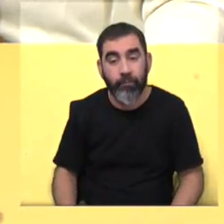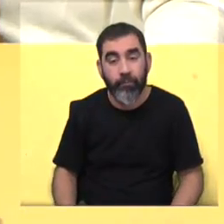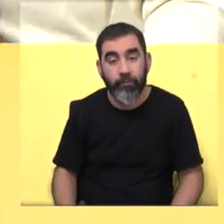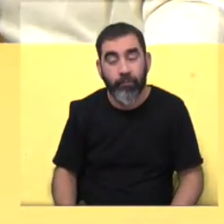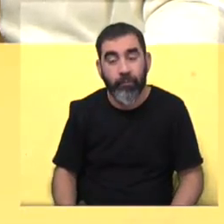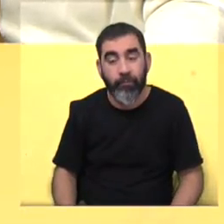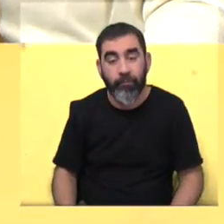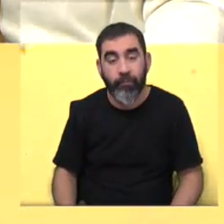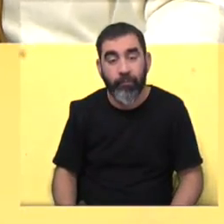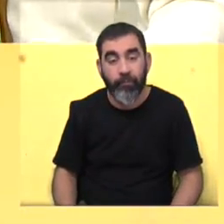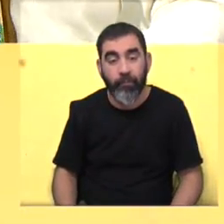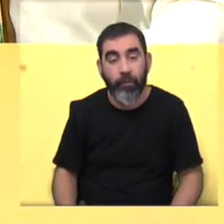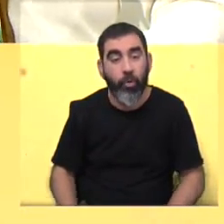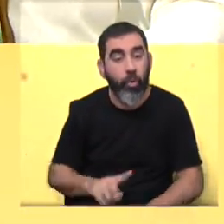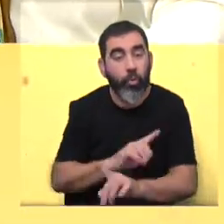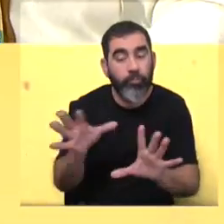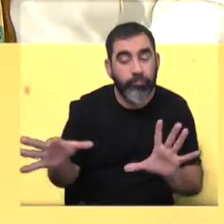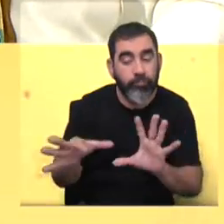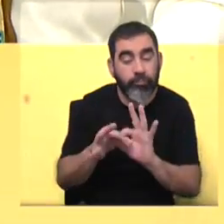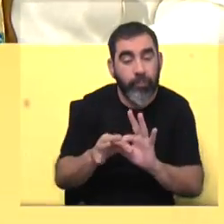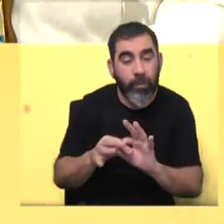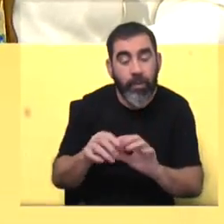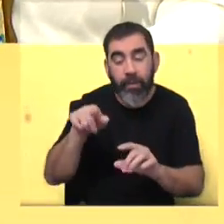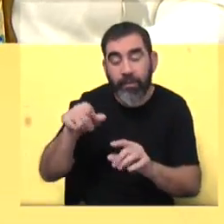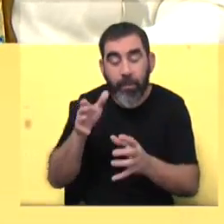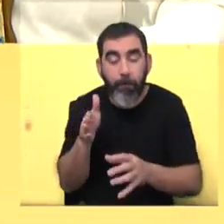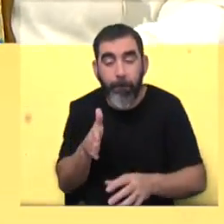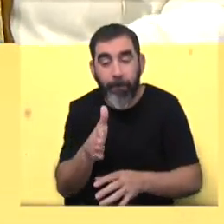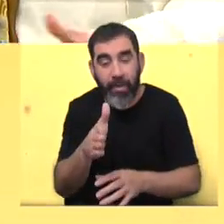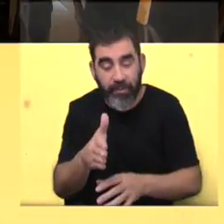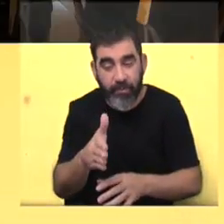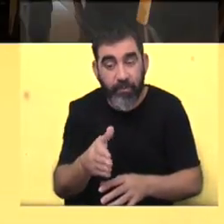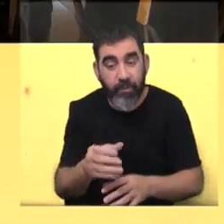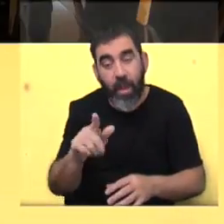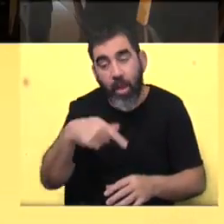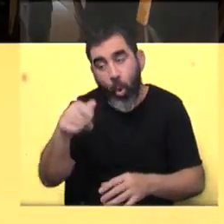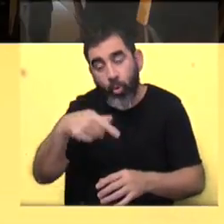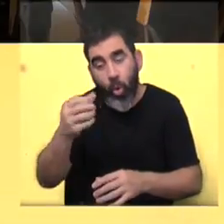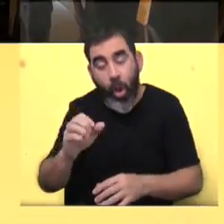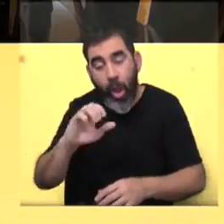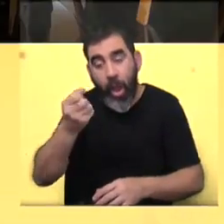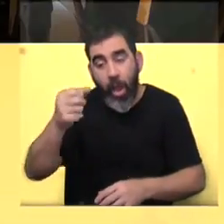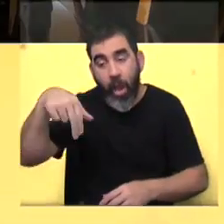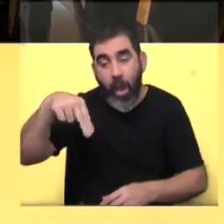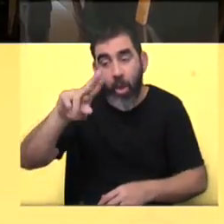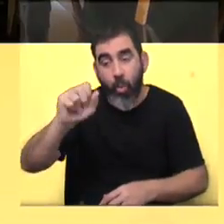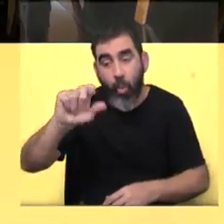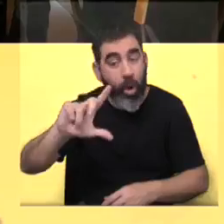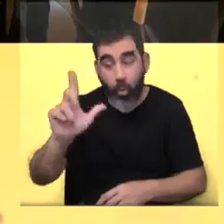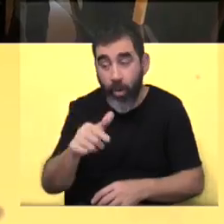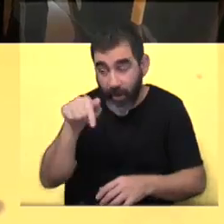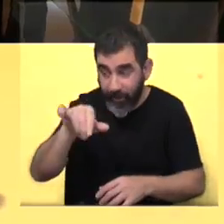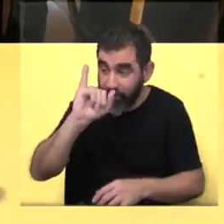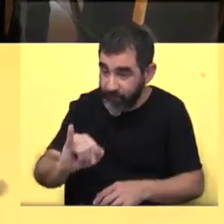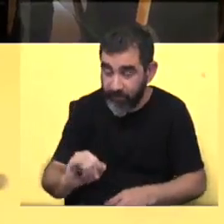es asociable a la anualidad o al hecho que tiene. Porque bien dijiste que hay otros anuales por que eso tienen, lo recalco, claro, ¿verdad? Pero estas lo tienen.